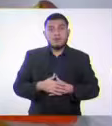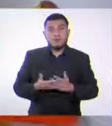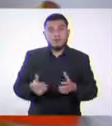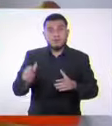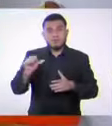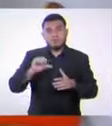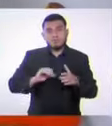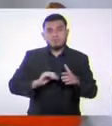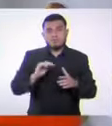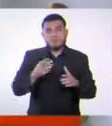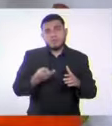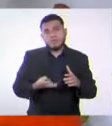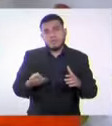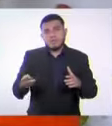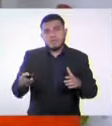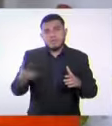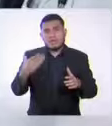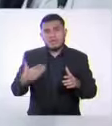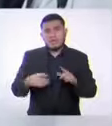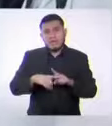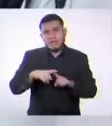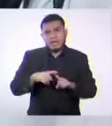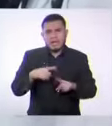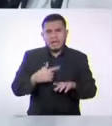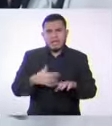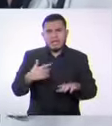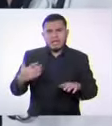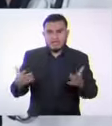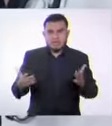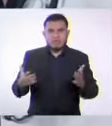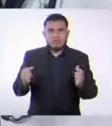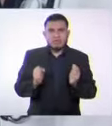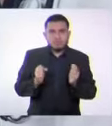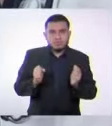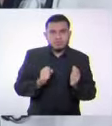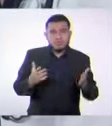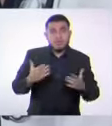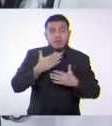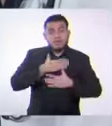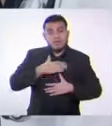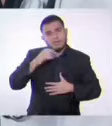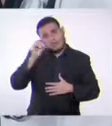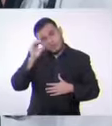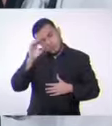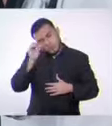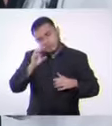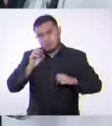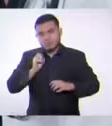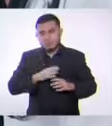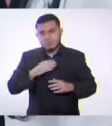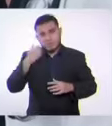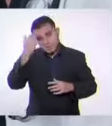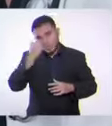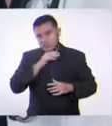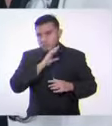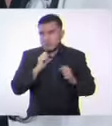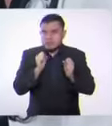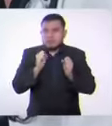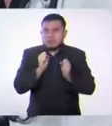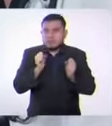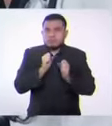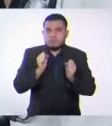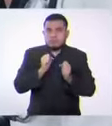y materia caliente, sirve para aliviar dolencias y fiebres.